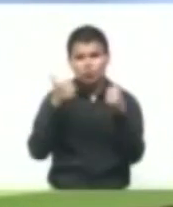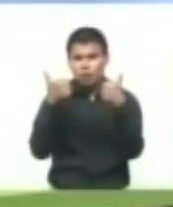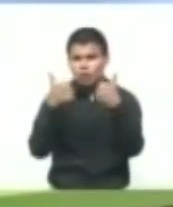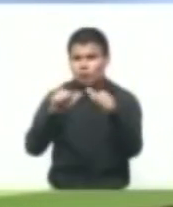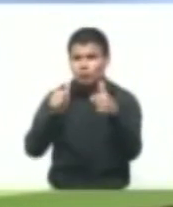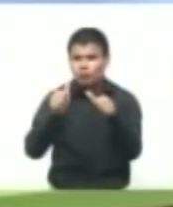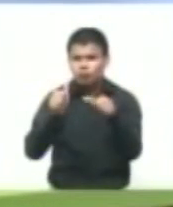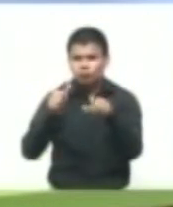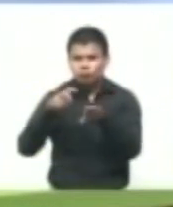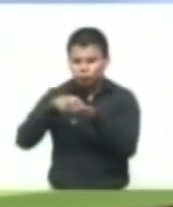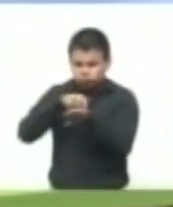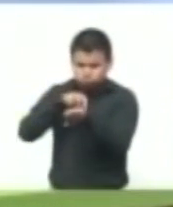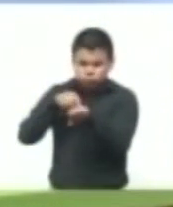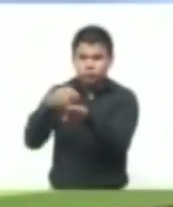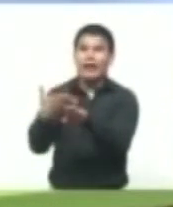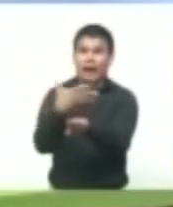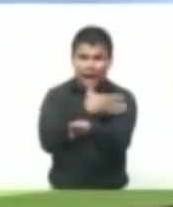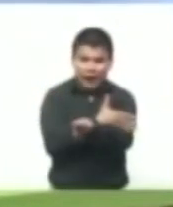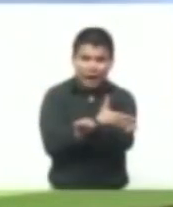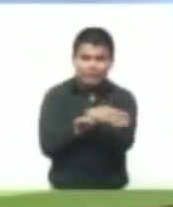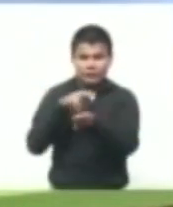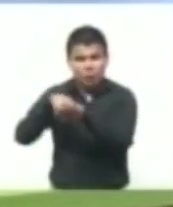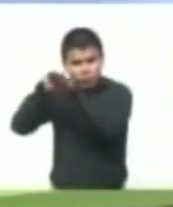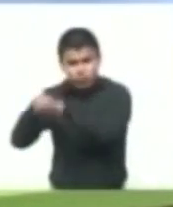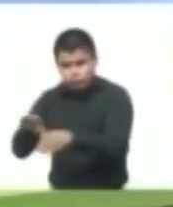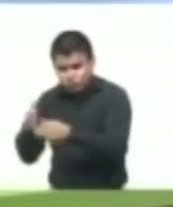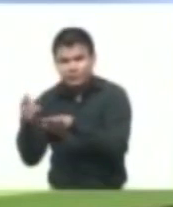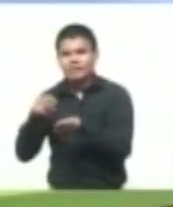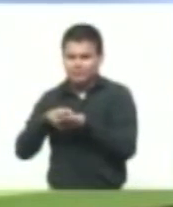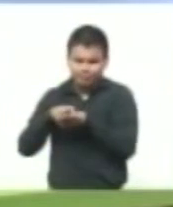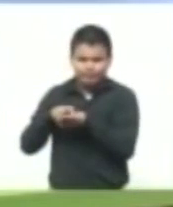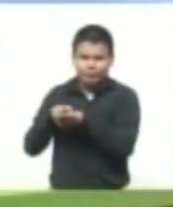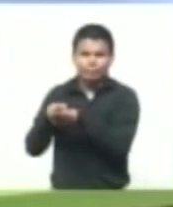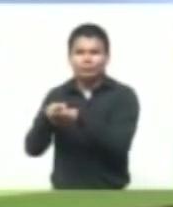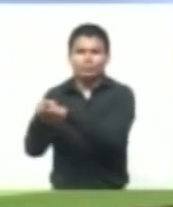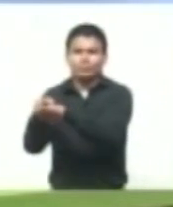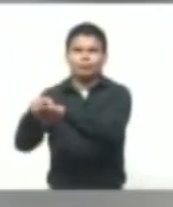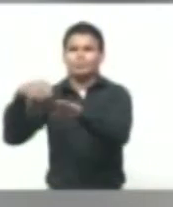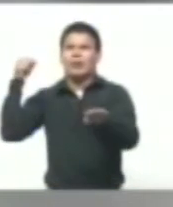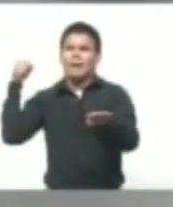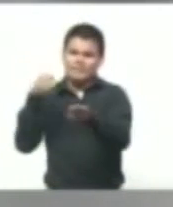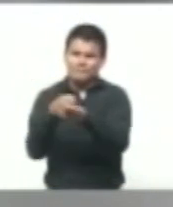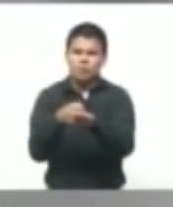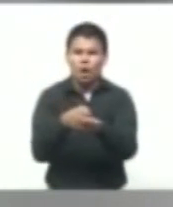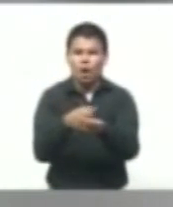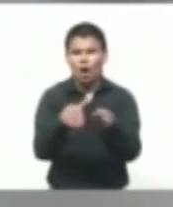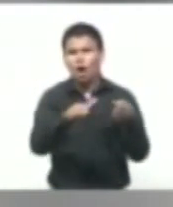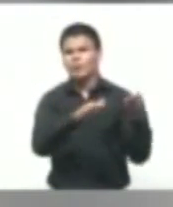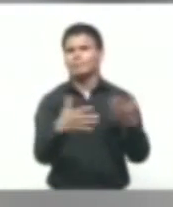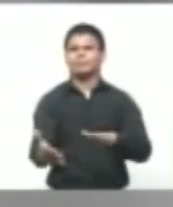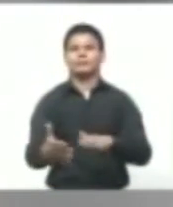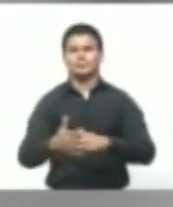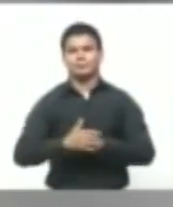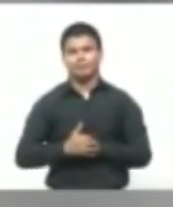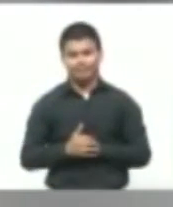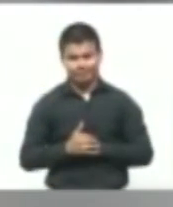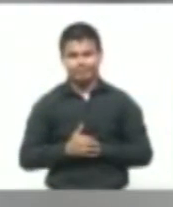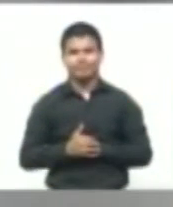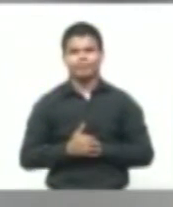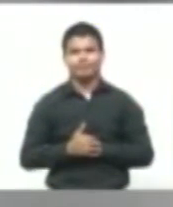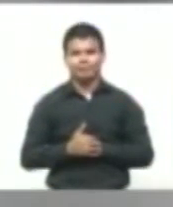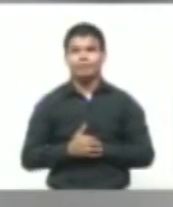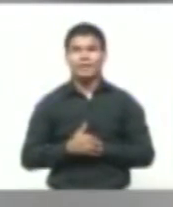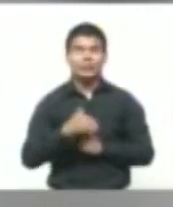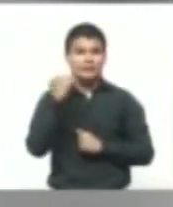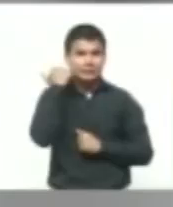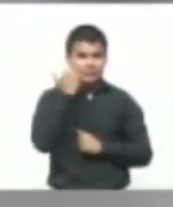8 motociclistas más. Las noticias conoció el drama que hoy vive su familia. A Liliana y Alexis ni siquiera la muerte los pudo